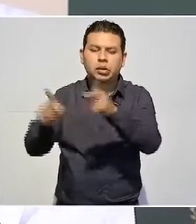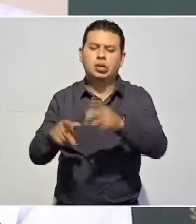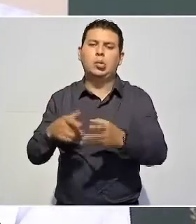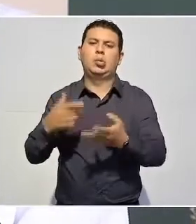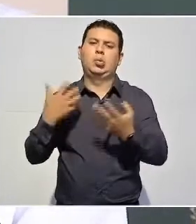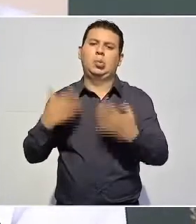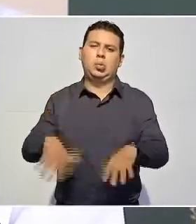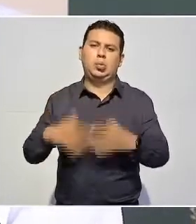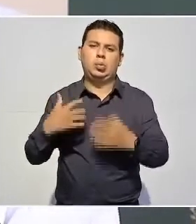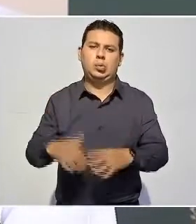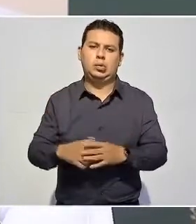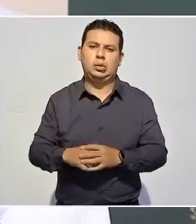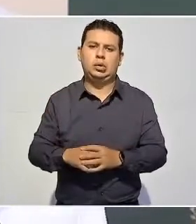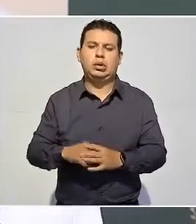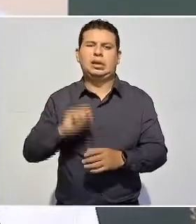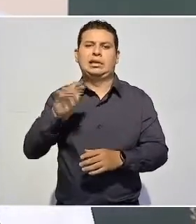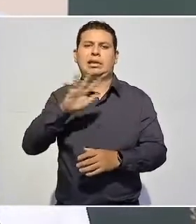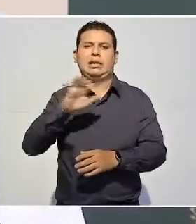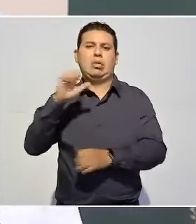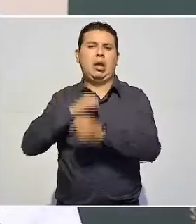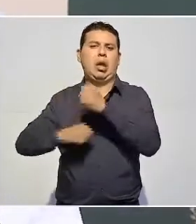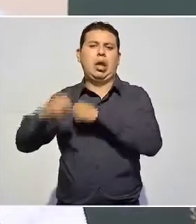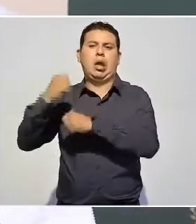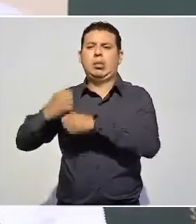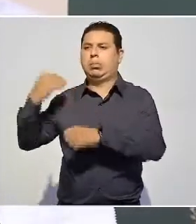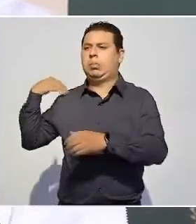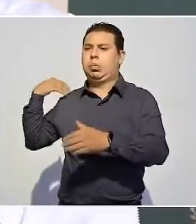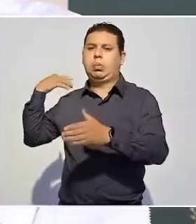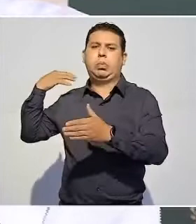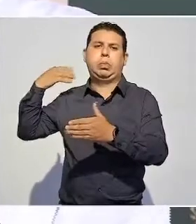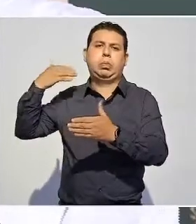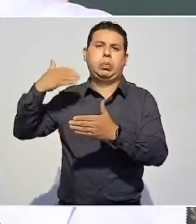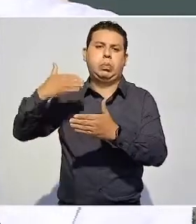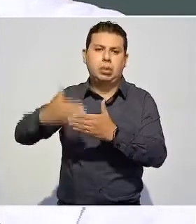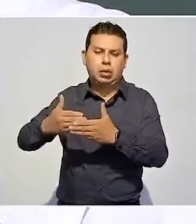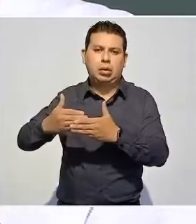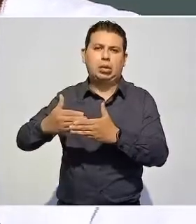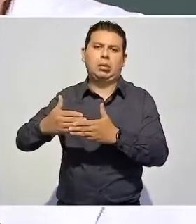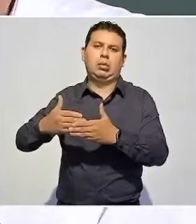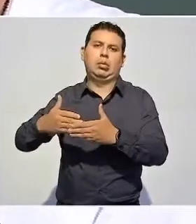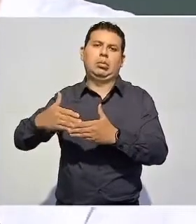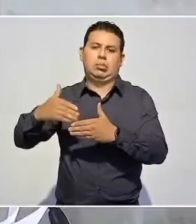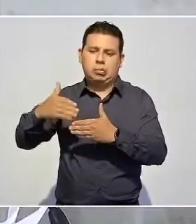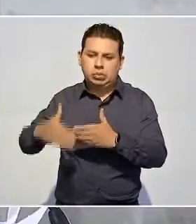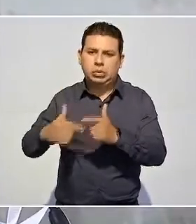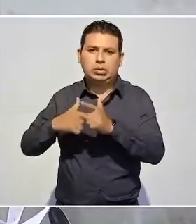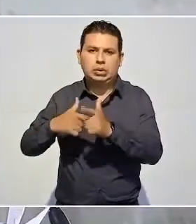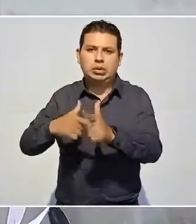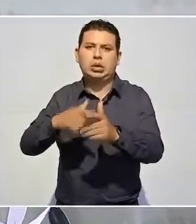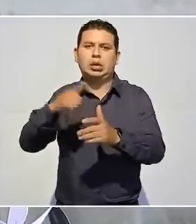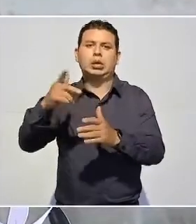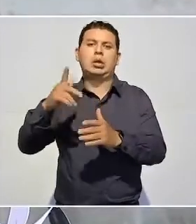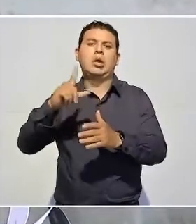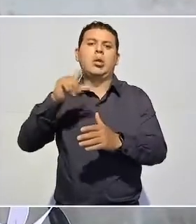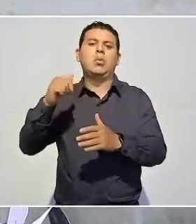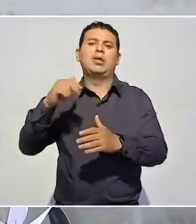iniciada hace 5 siglos y continuada en el virreinato,